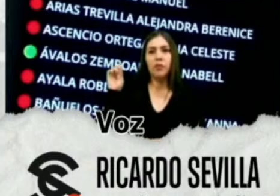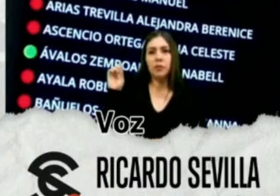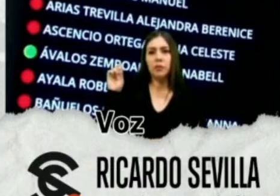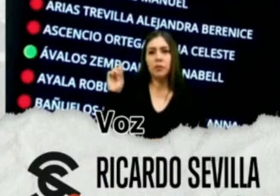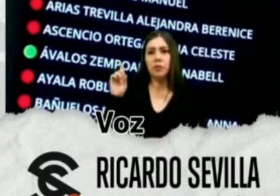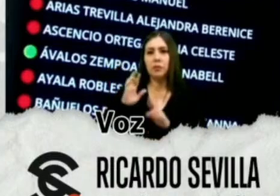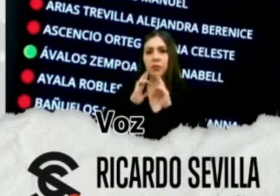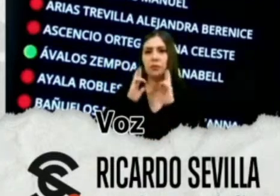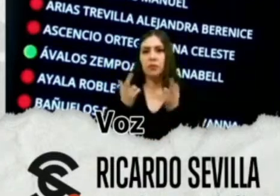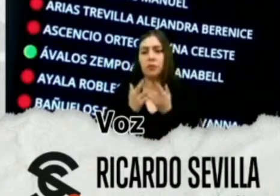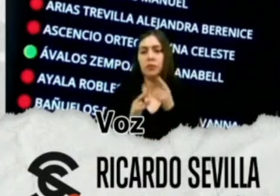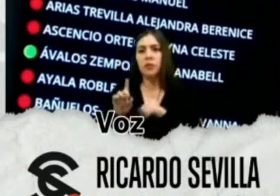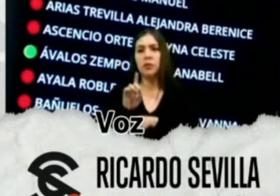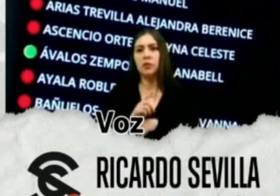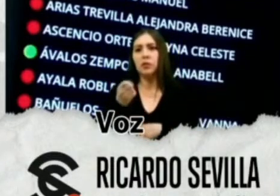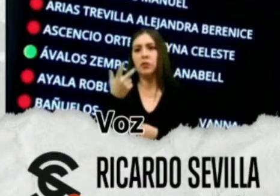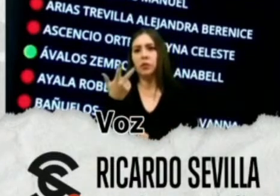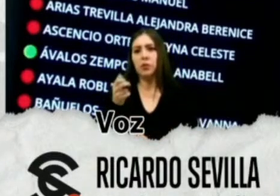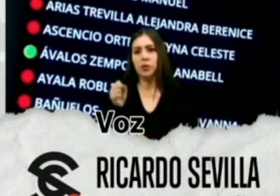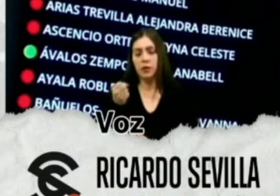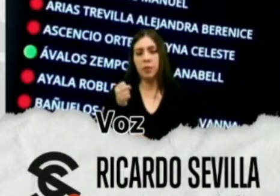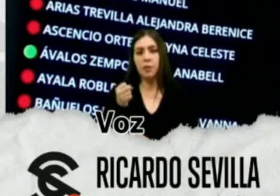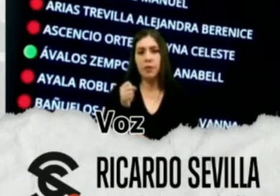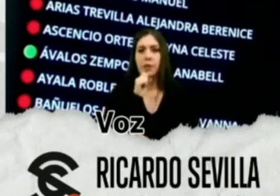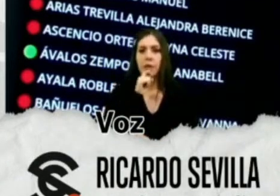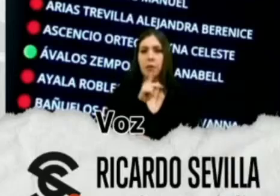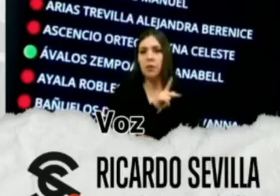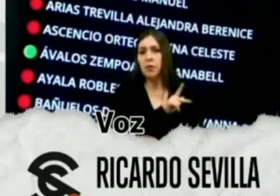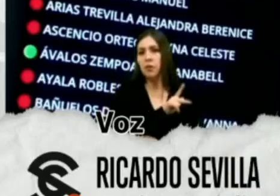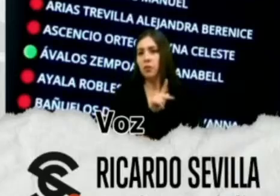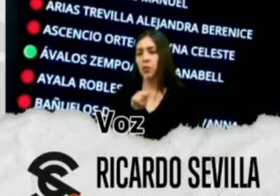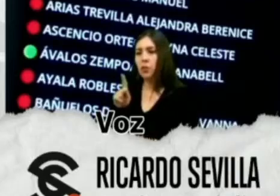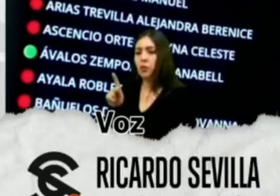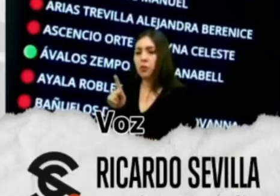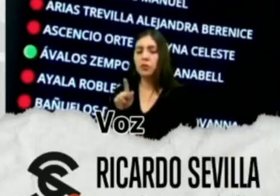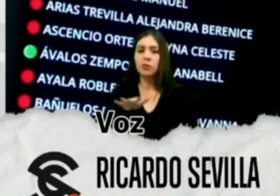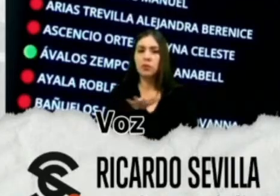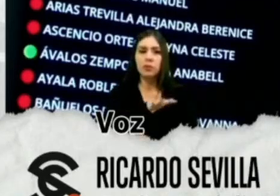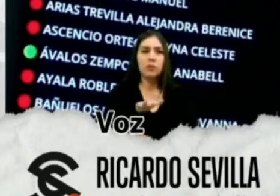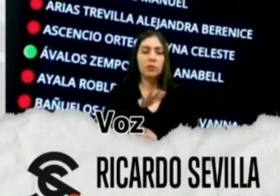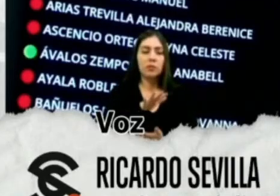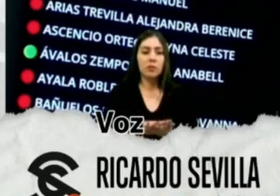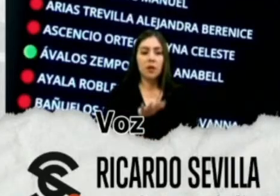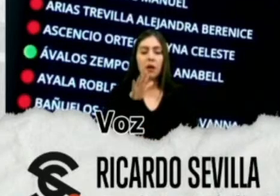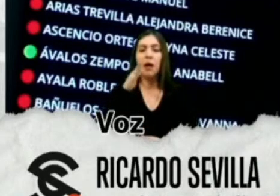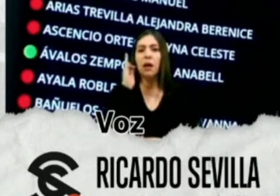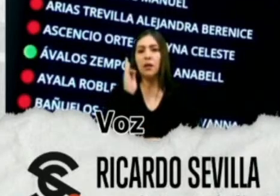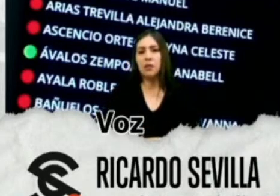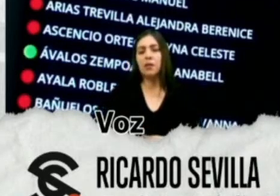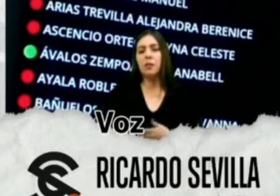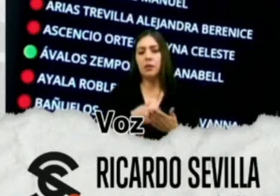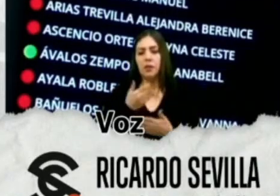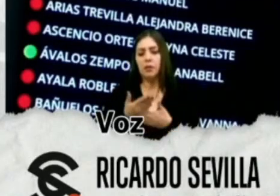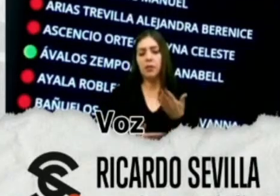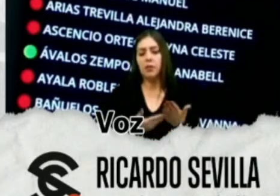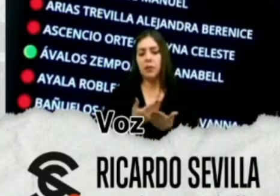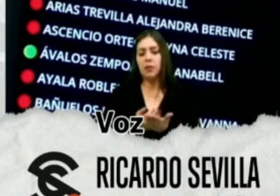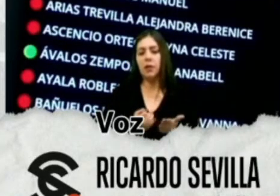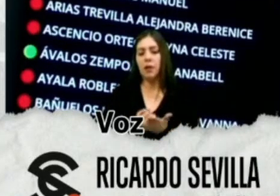aprobada por la Cámara Baja y que ahorita, como usted está viendo, se está discutiendo, aunque no se está discutiendo en realidad, sino